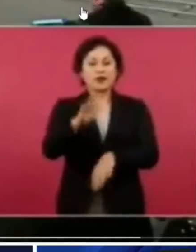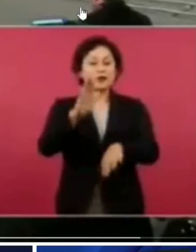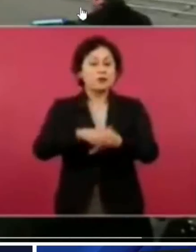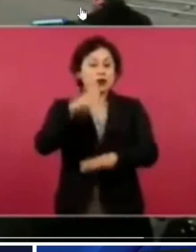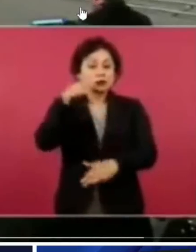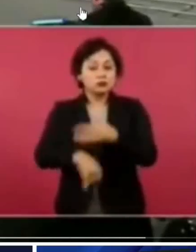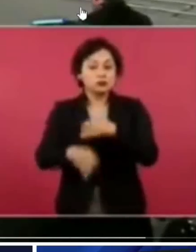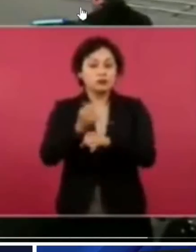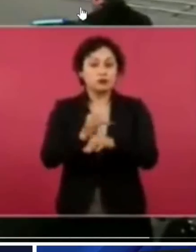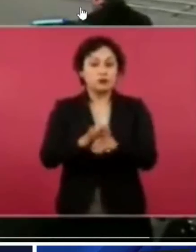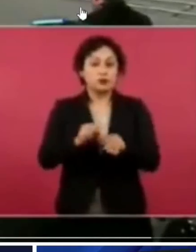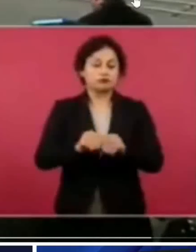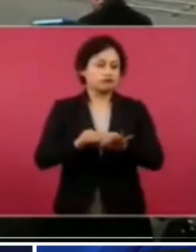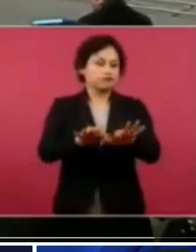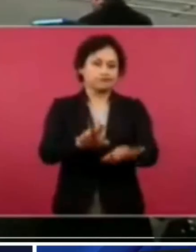pues evidentemente